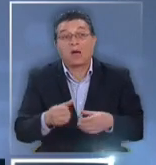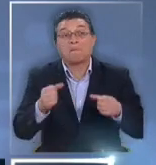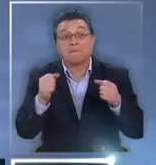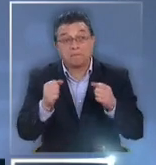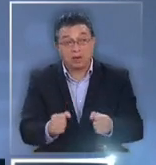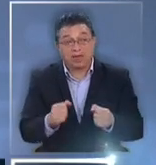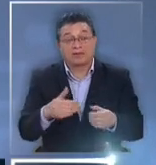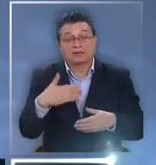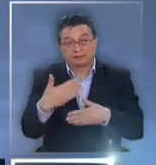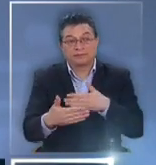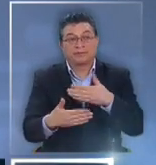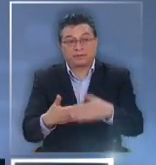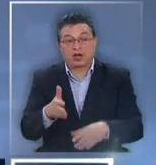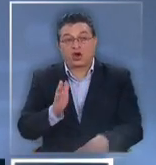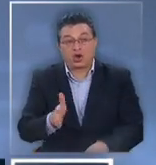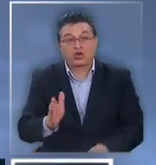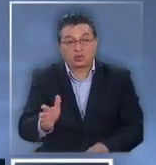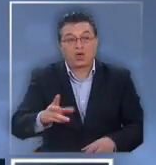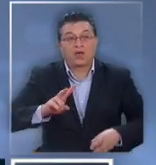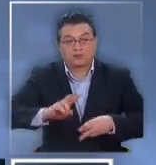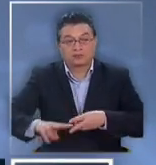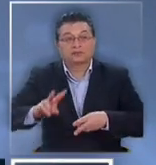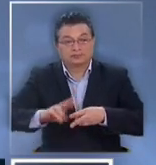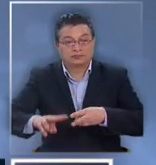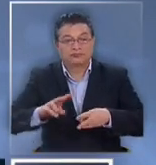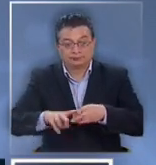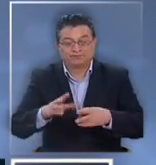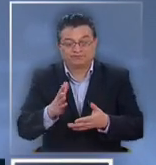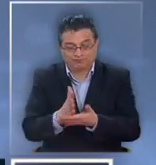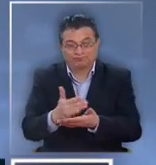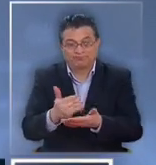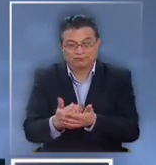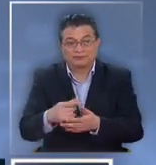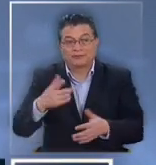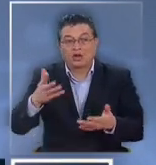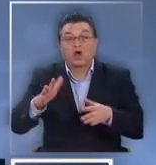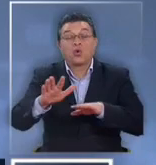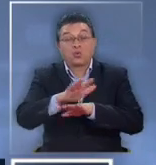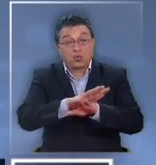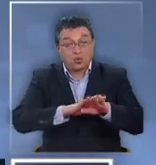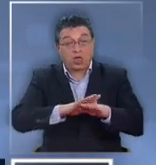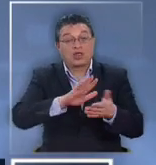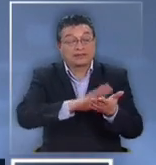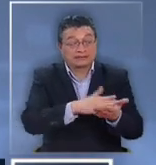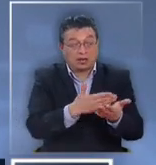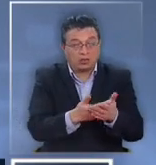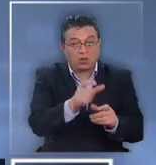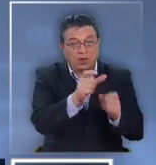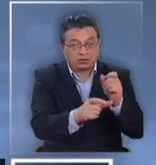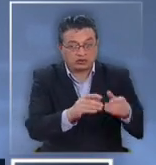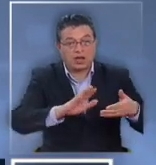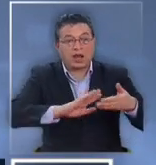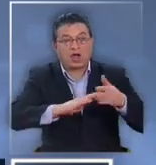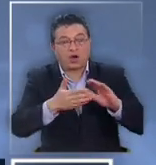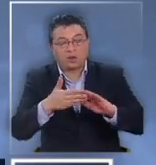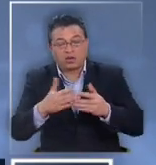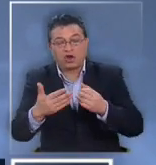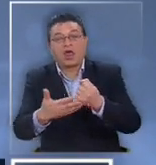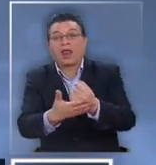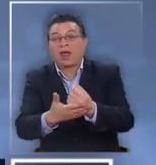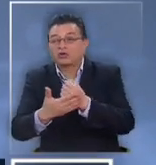mantener la continuidad operacional cuidando la salud de los trabajadores de las comunidades los